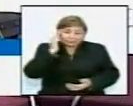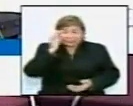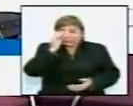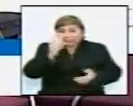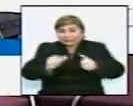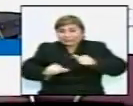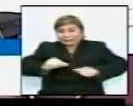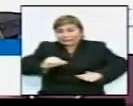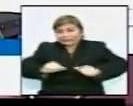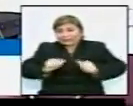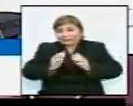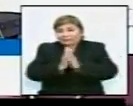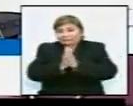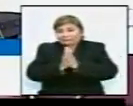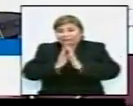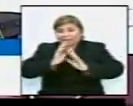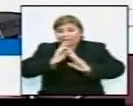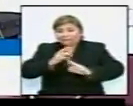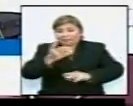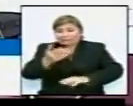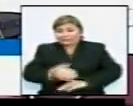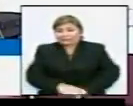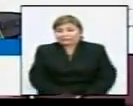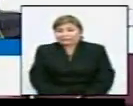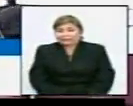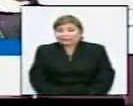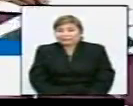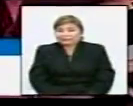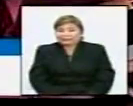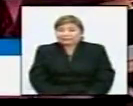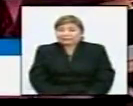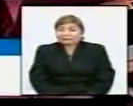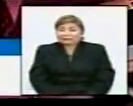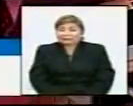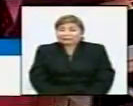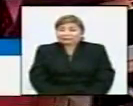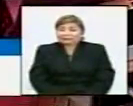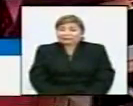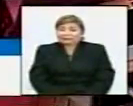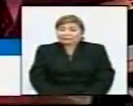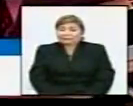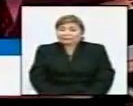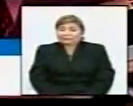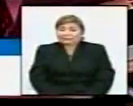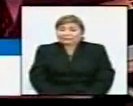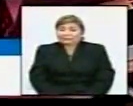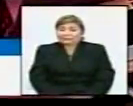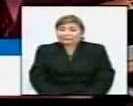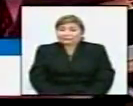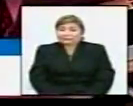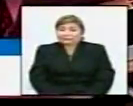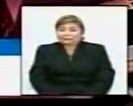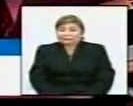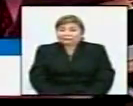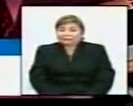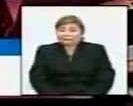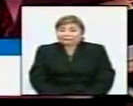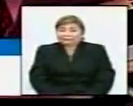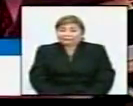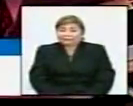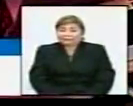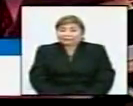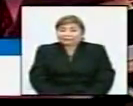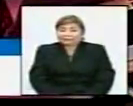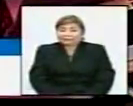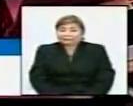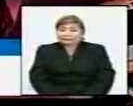unas dudas que quisiera que por favor me puedan resolver. Gracias, congresista Andrade. El doctor Víctor Ticona puede hacer uso de la